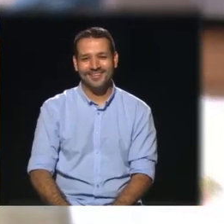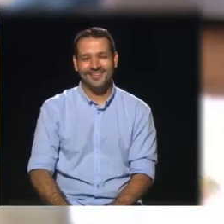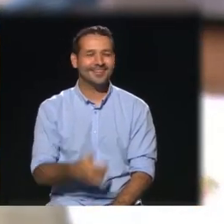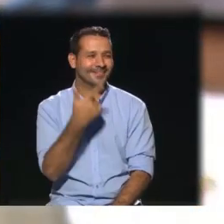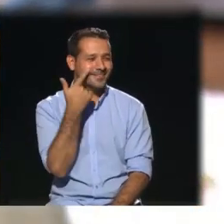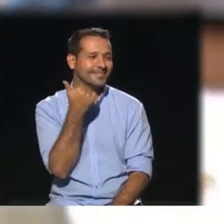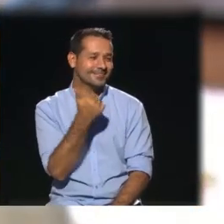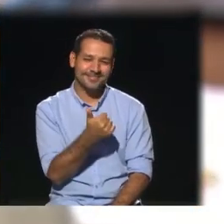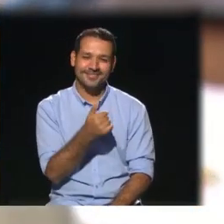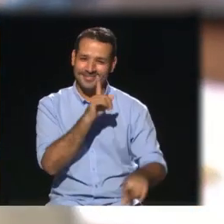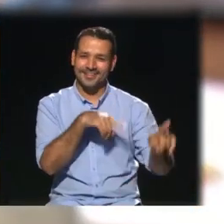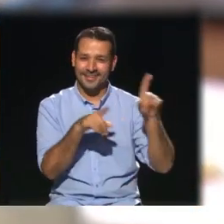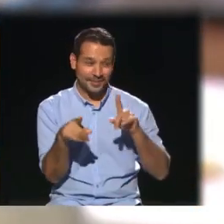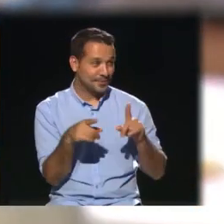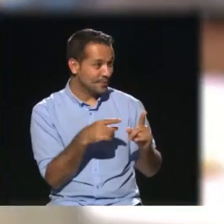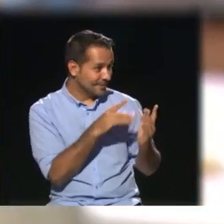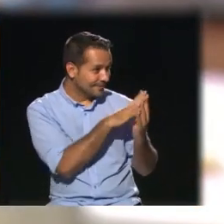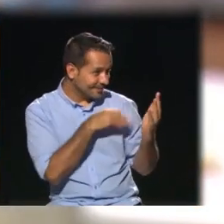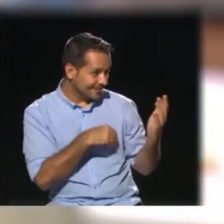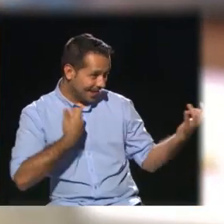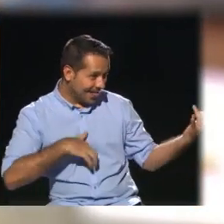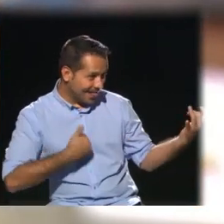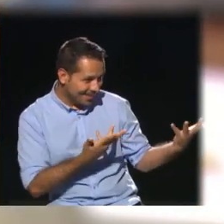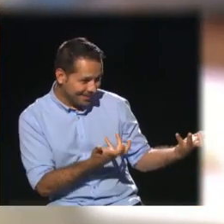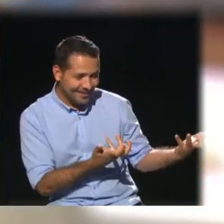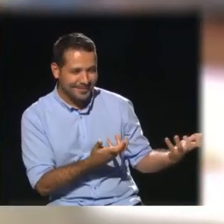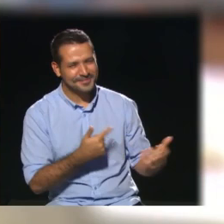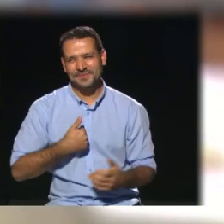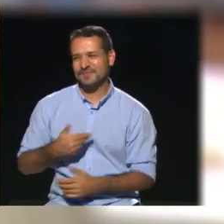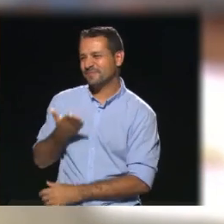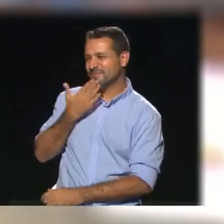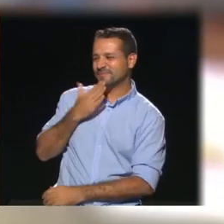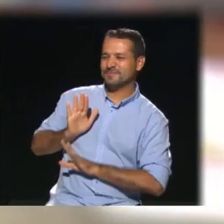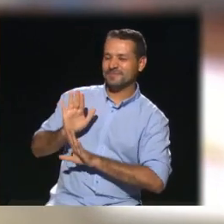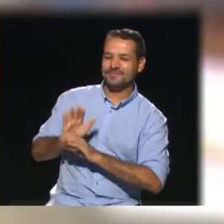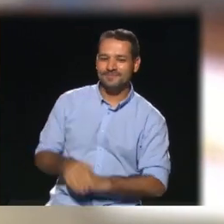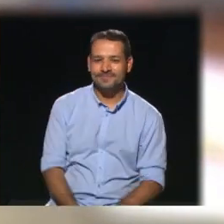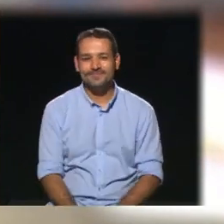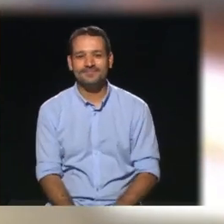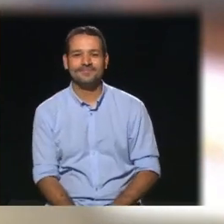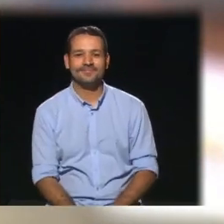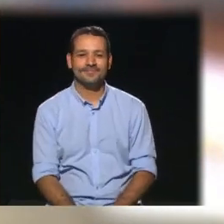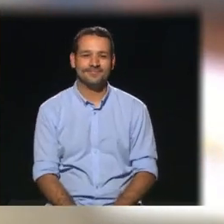Bueno, algunos se atreven a trobar. Gracias.